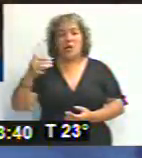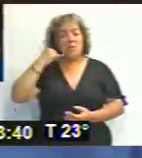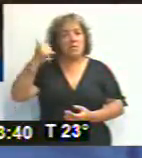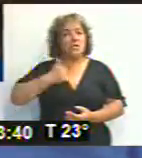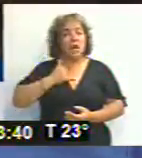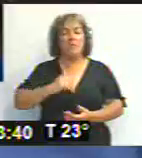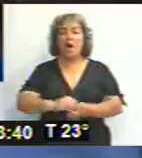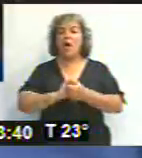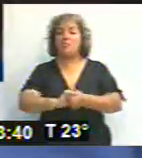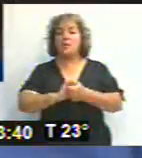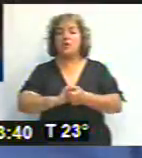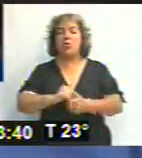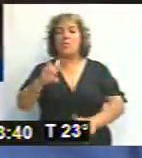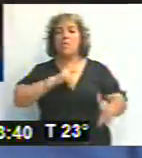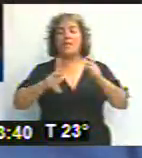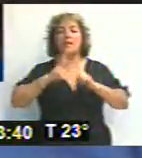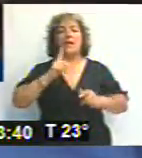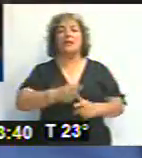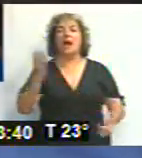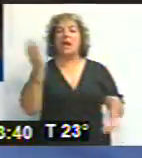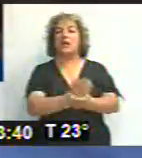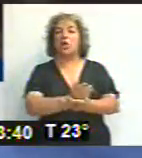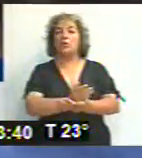un amigo diciendo que él estaba castigado.